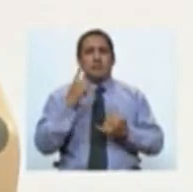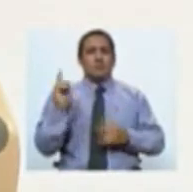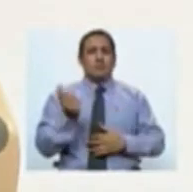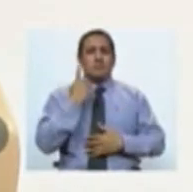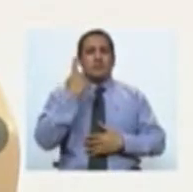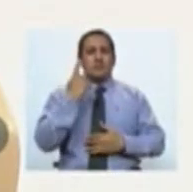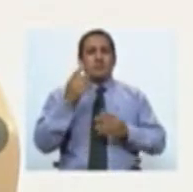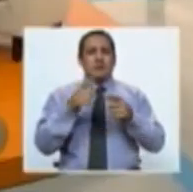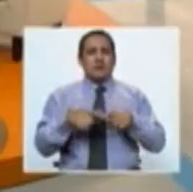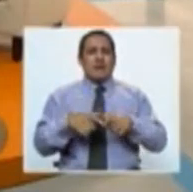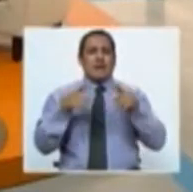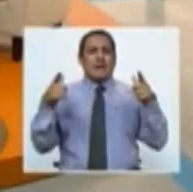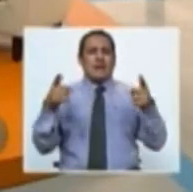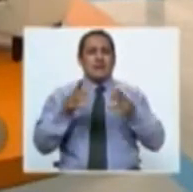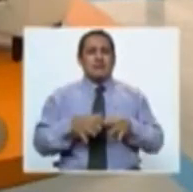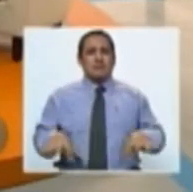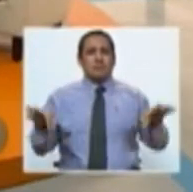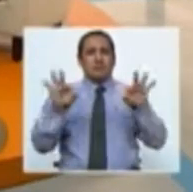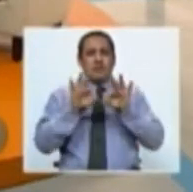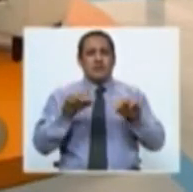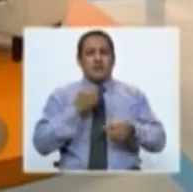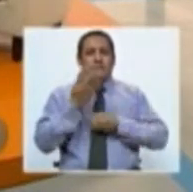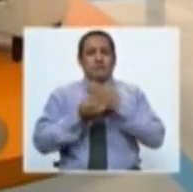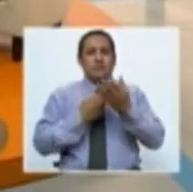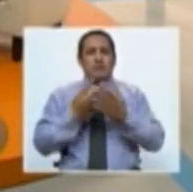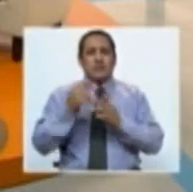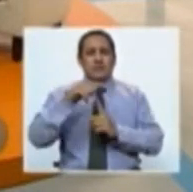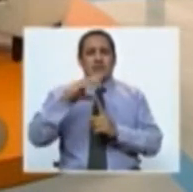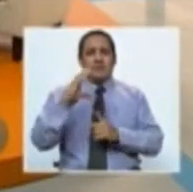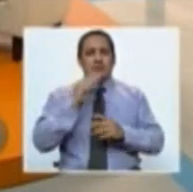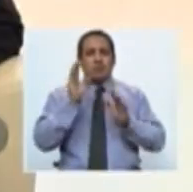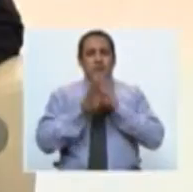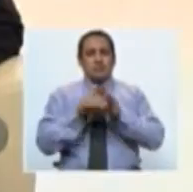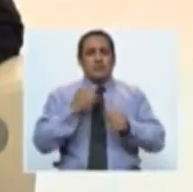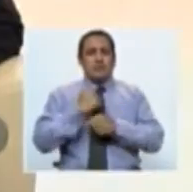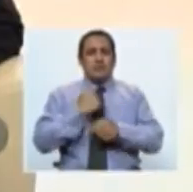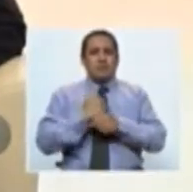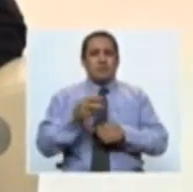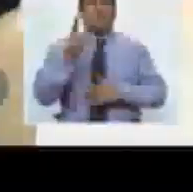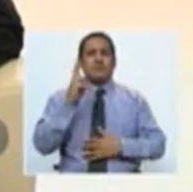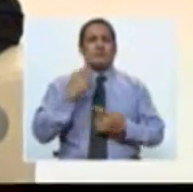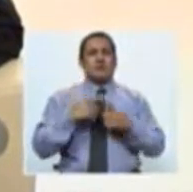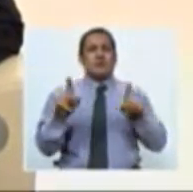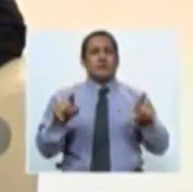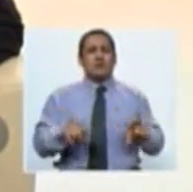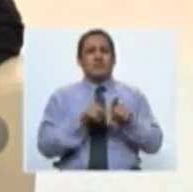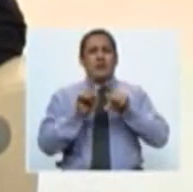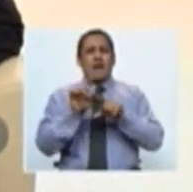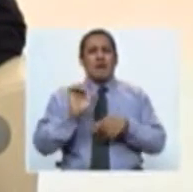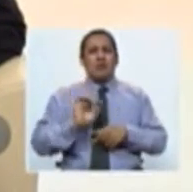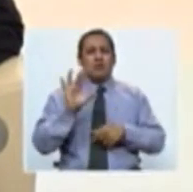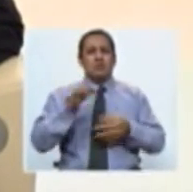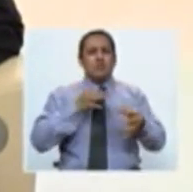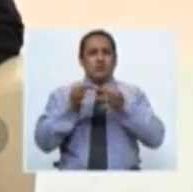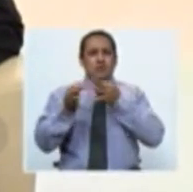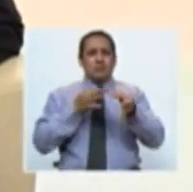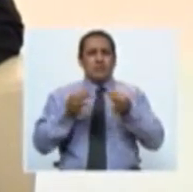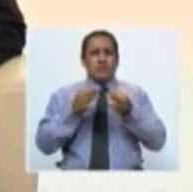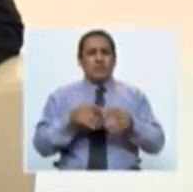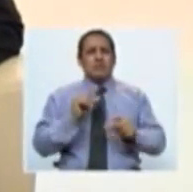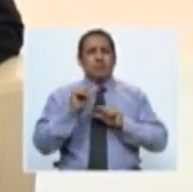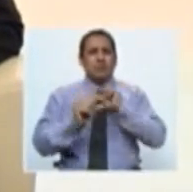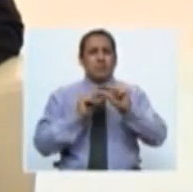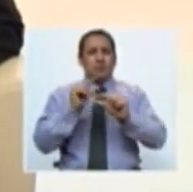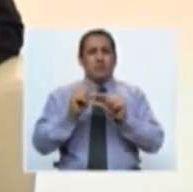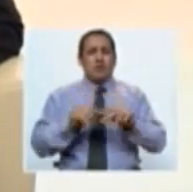sería un primer gran punto del pronunciamiento del tribunal sobre la evaluación del desempeño docente. Pero hay otro que es el referido a las